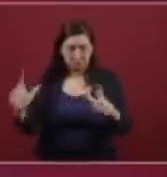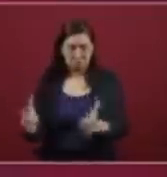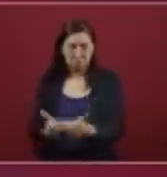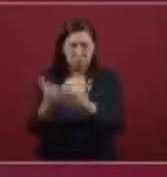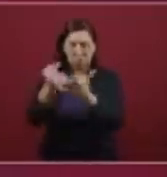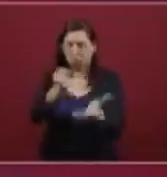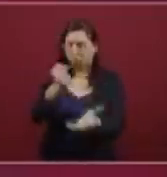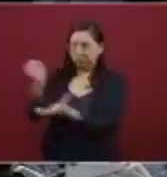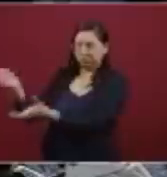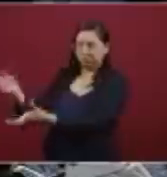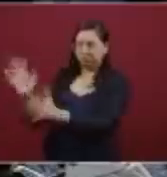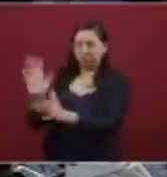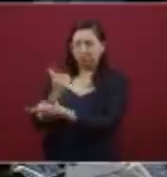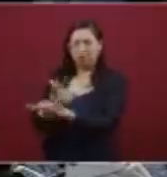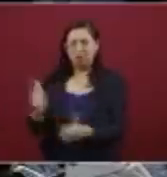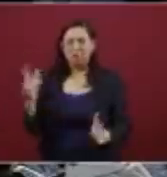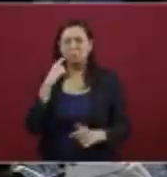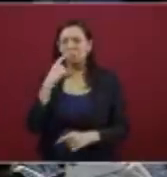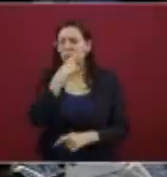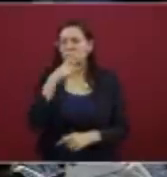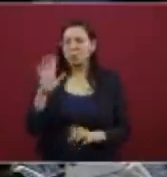El ciudadano no necesita tutela.